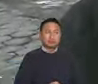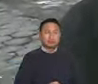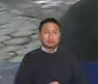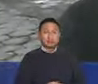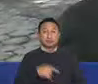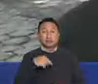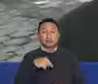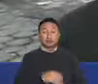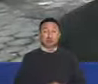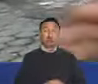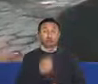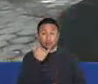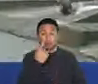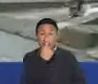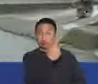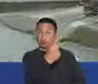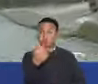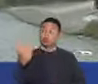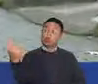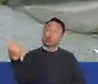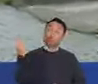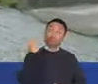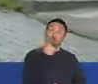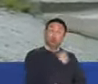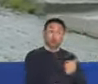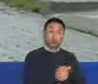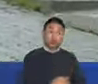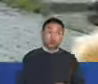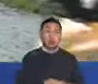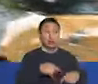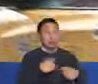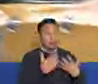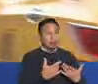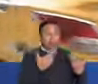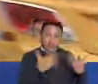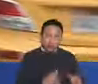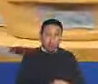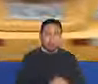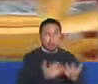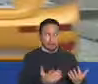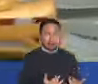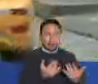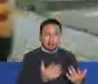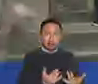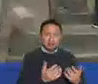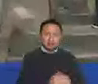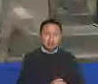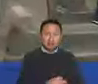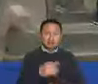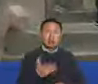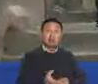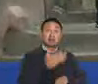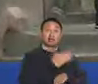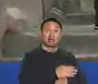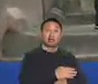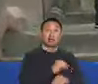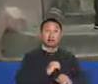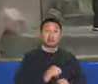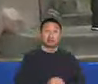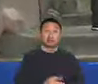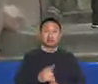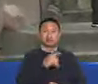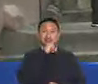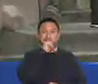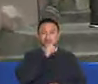dar tremenda vuelta, como ustedes sí se dan cuenta. Dicen que ya han esperado mucho por un paso peatonal seguro, pues la estructura que fue retirada se encontraba en